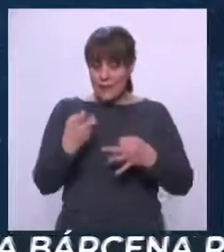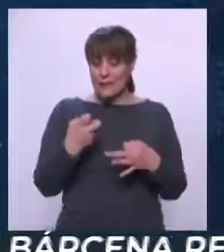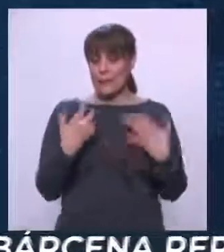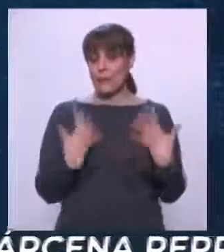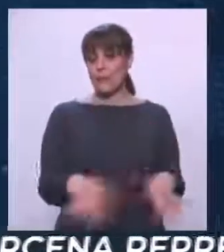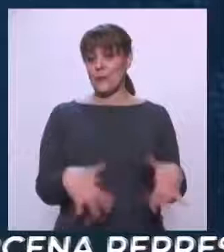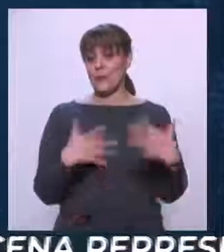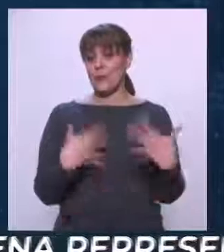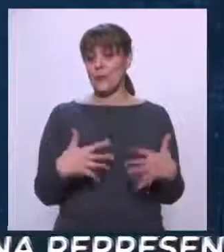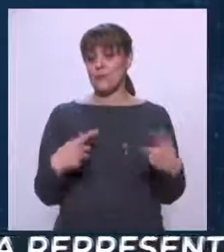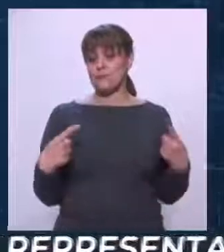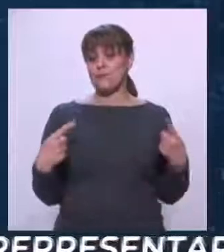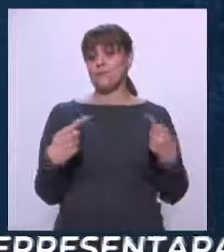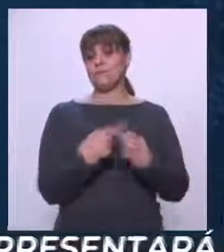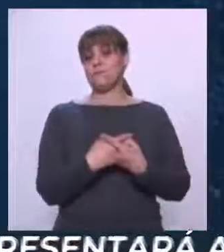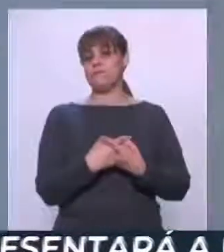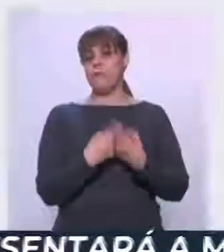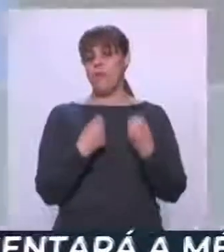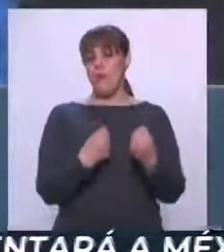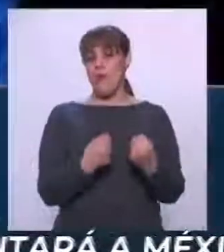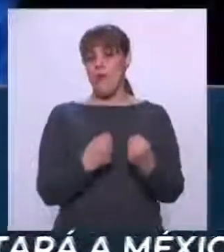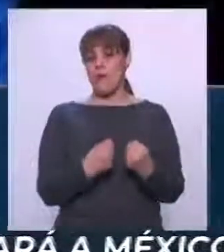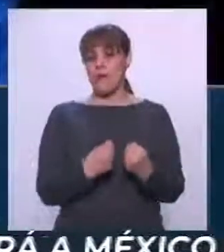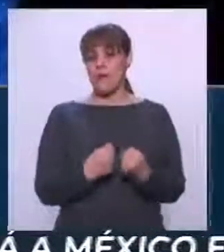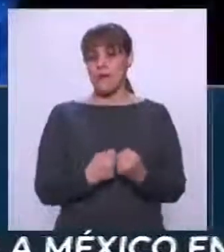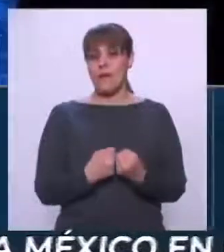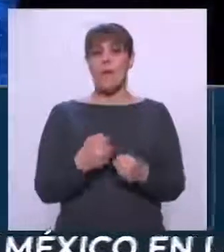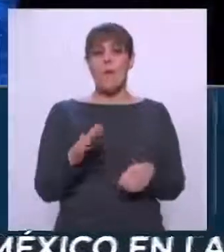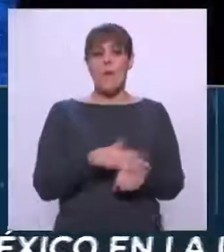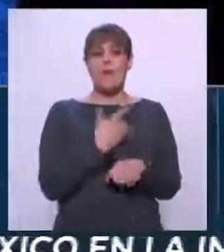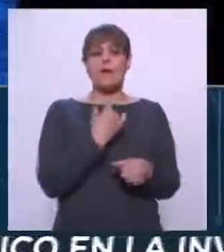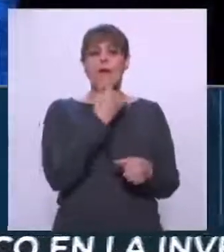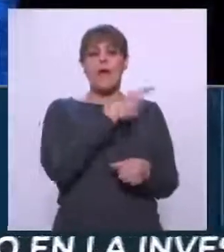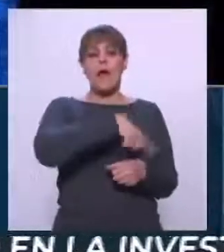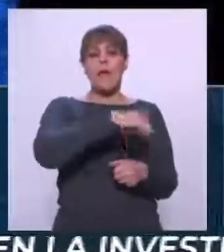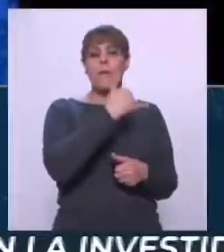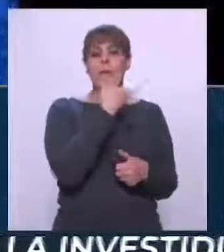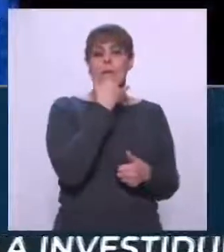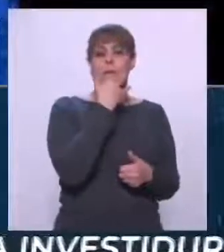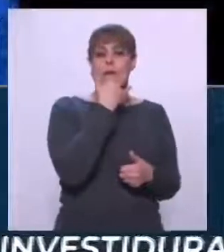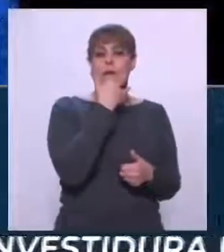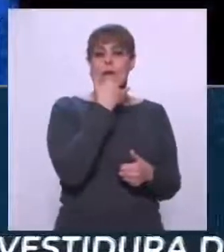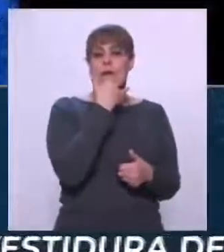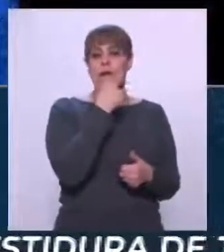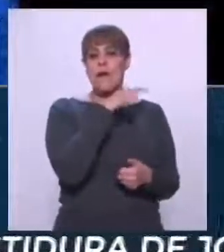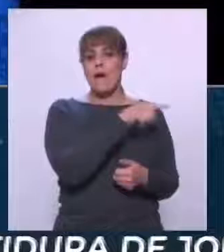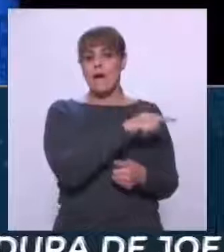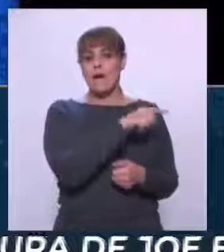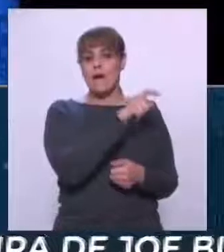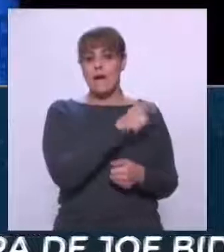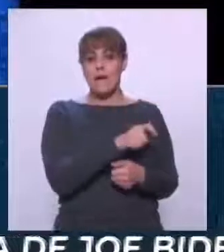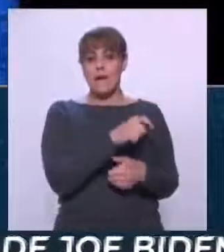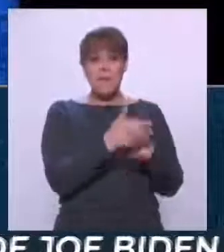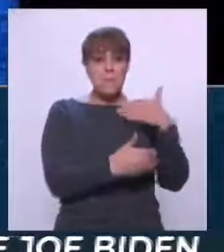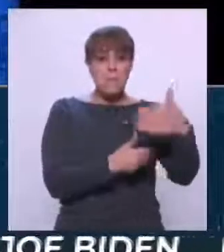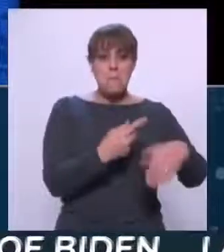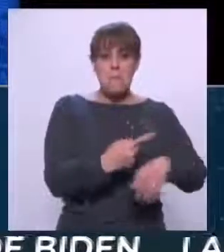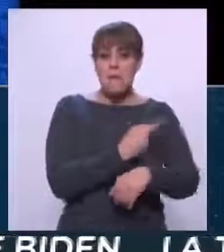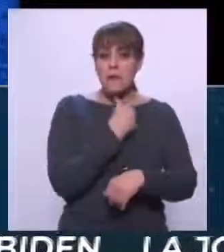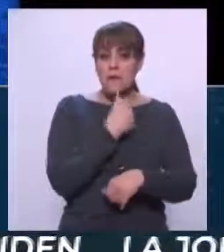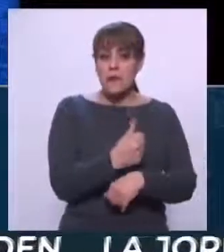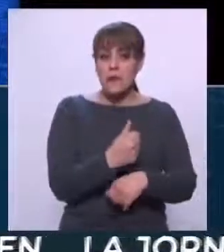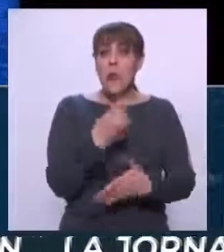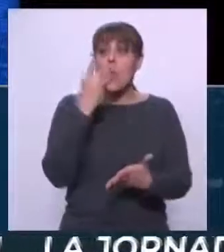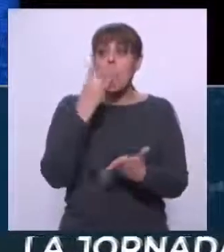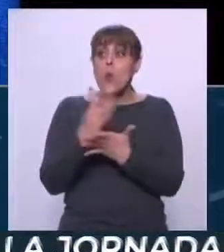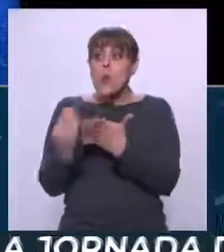de la Fiscalía General de la República y, por supuesto, pues ya no va a haber consecuencias, salvo que existan nuevos